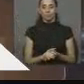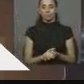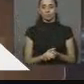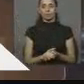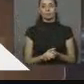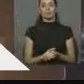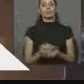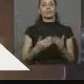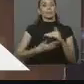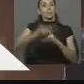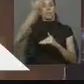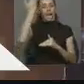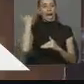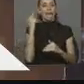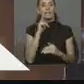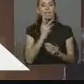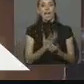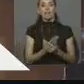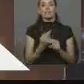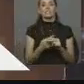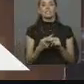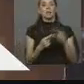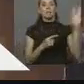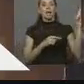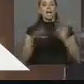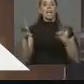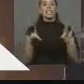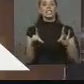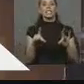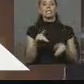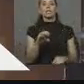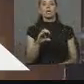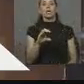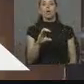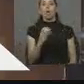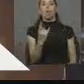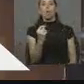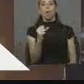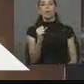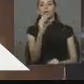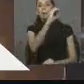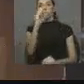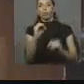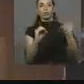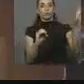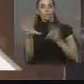Como en ese tiempo existía el llamado coteo, que no debe avergonzarnos porque existió,